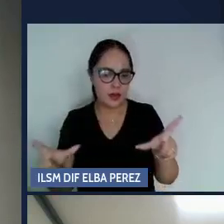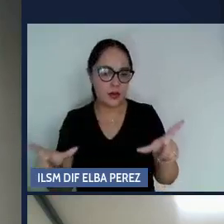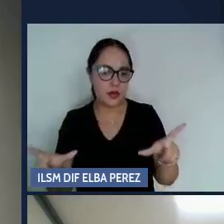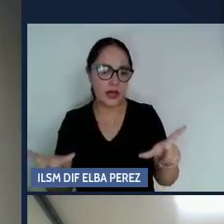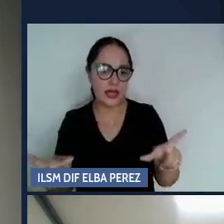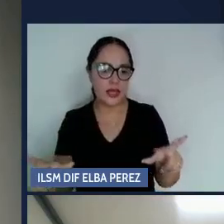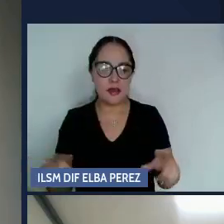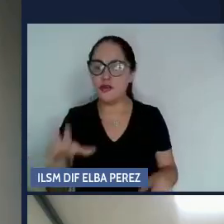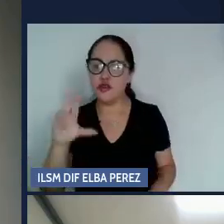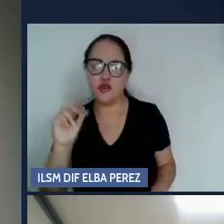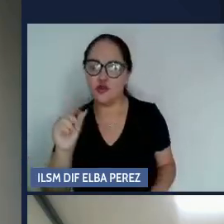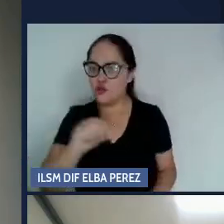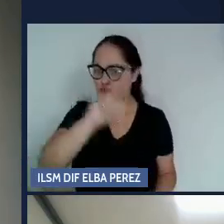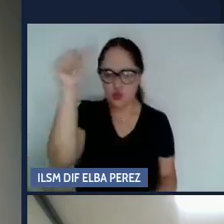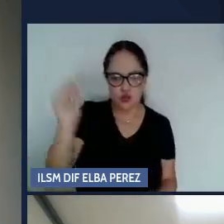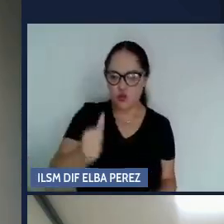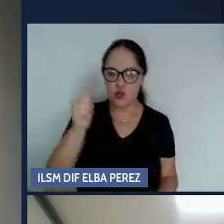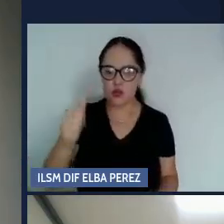por...